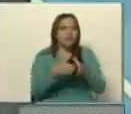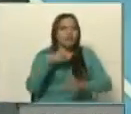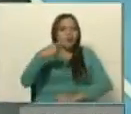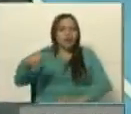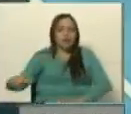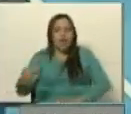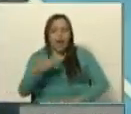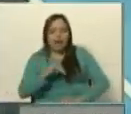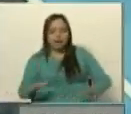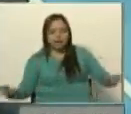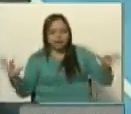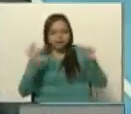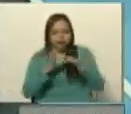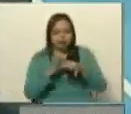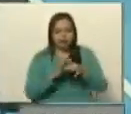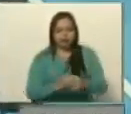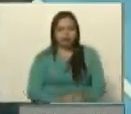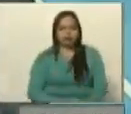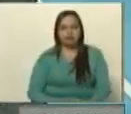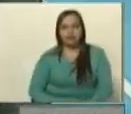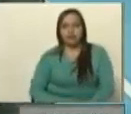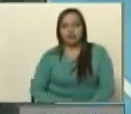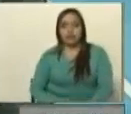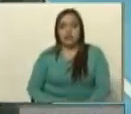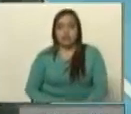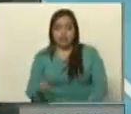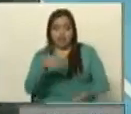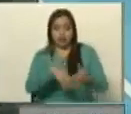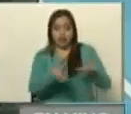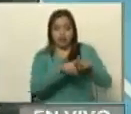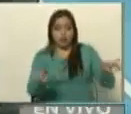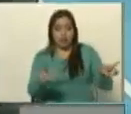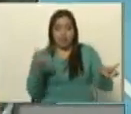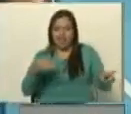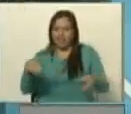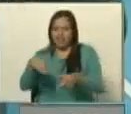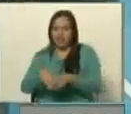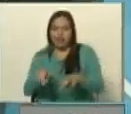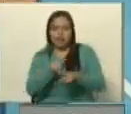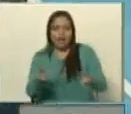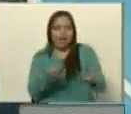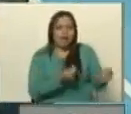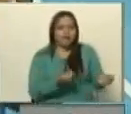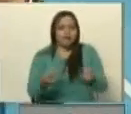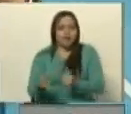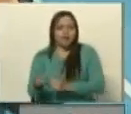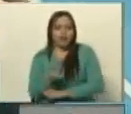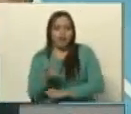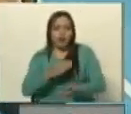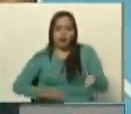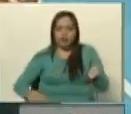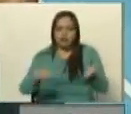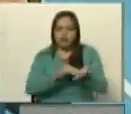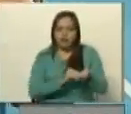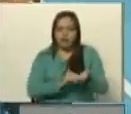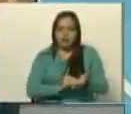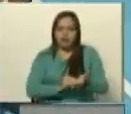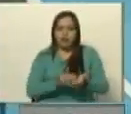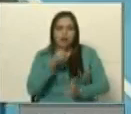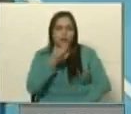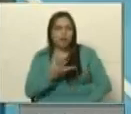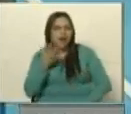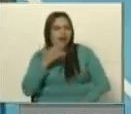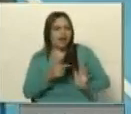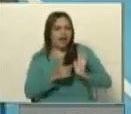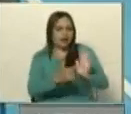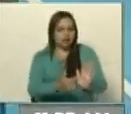que articulan en la democracia y son parte de la democracia activa venezolana. Nuevamente, este es un buen ejemplo de